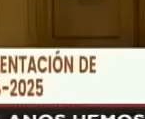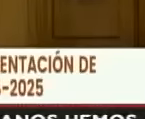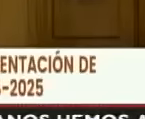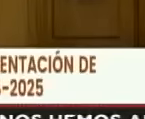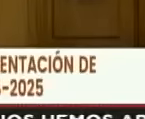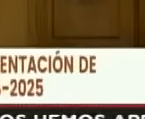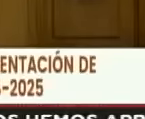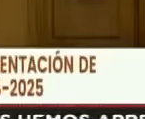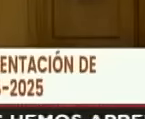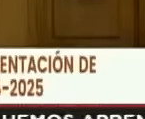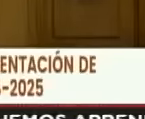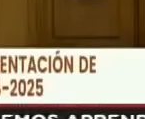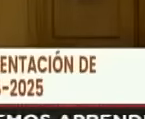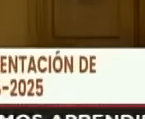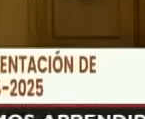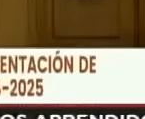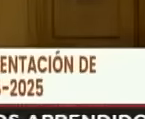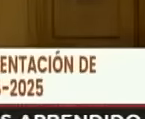de este reglamento, ¿no?